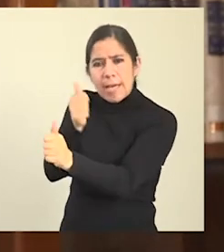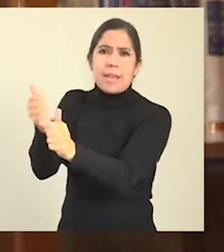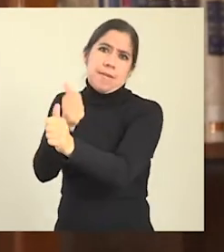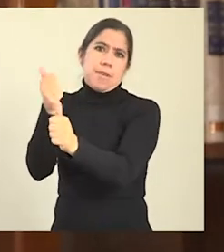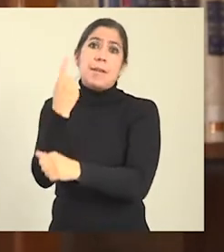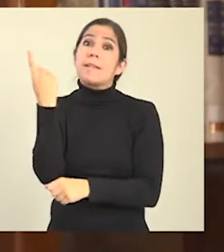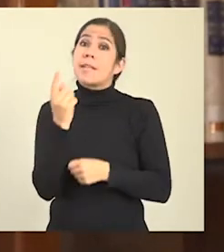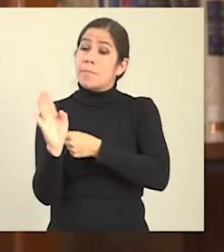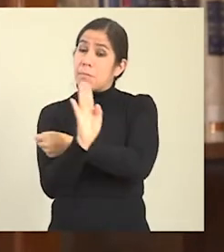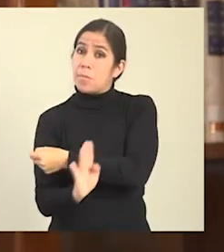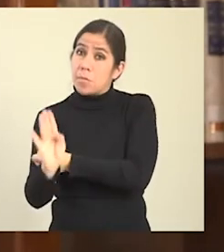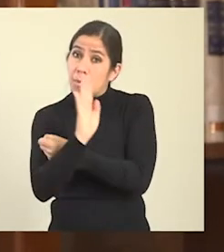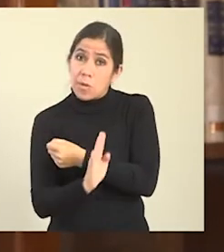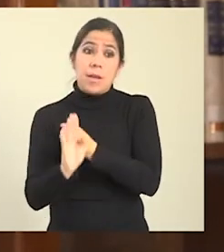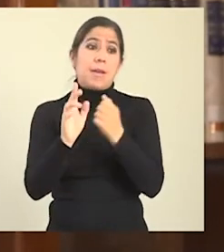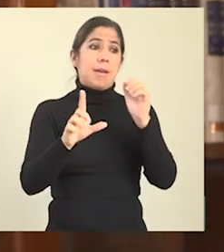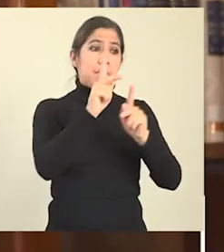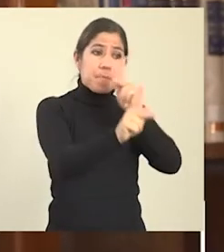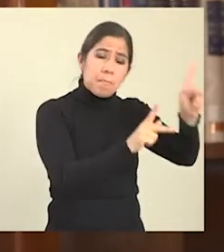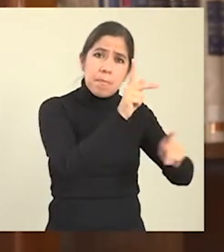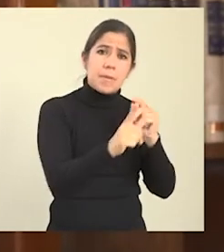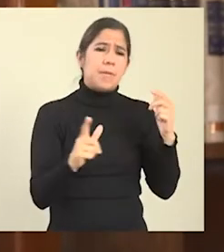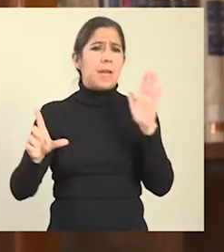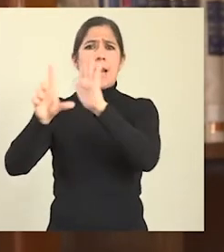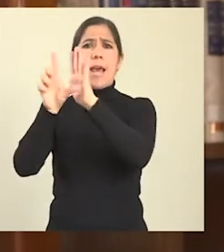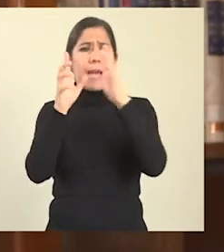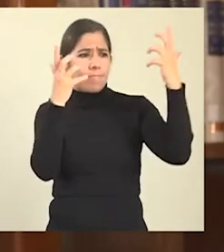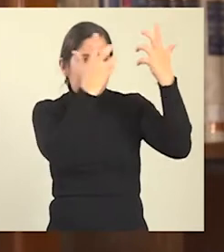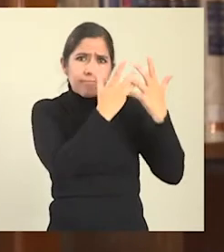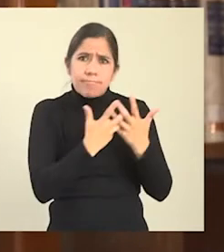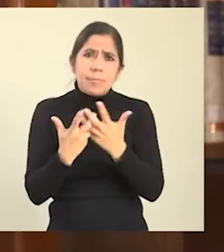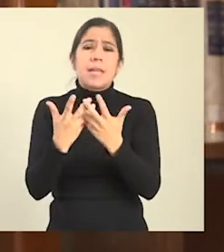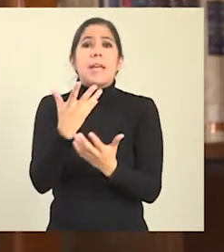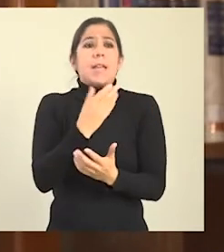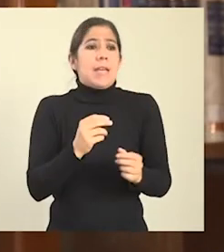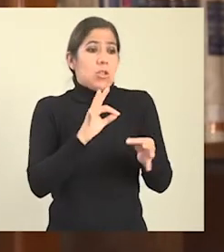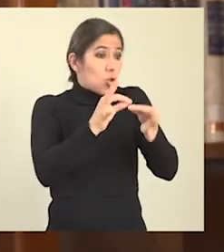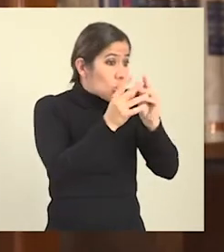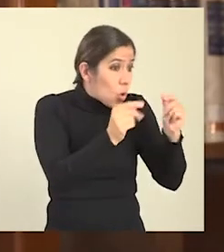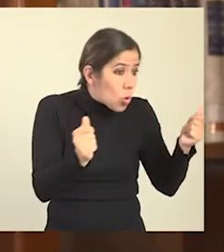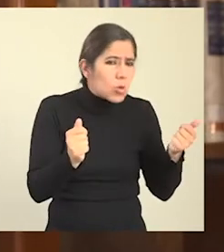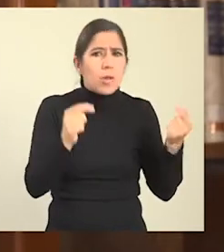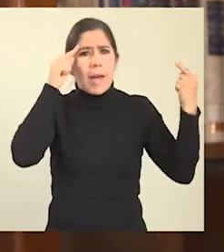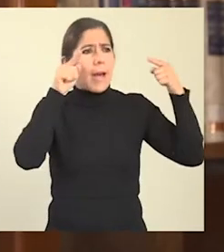informes, preservando la seguridad y consistencia jurídica y estimulando el fortalecimiento